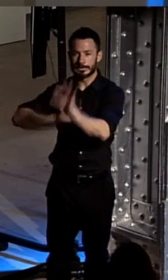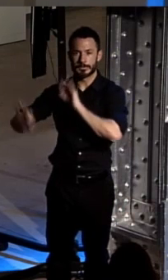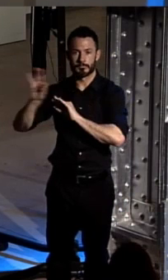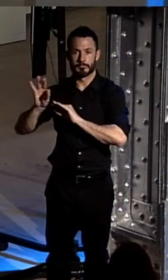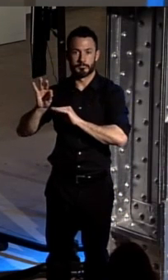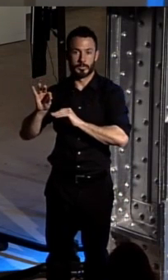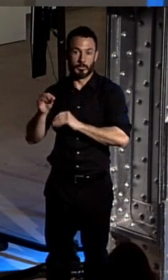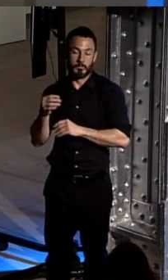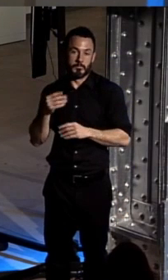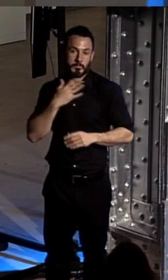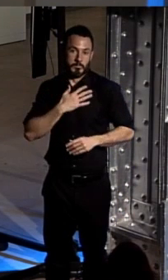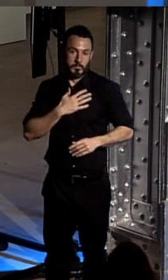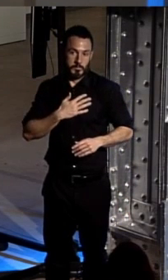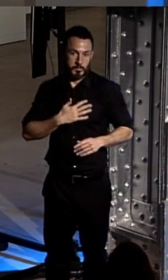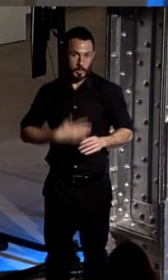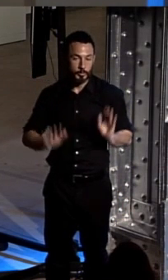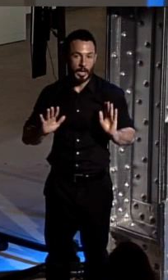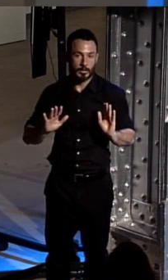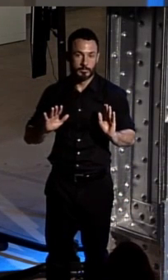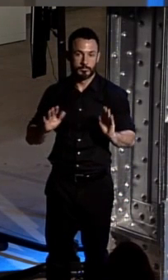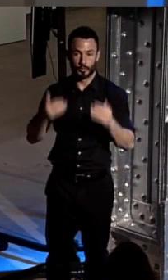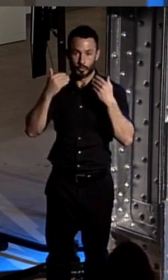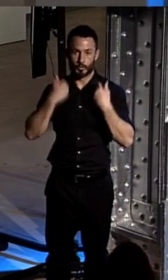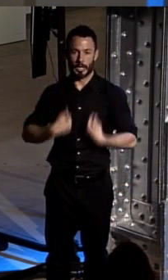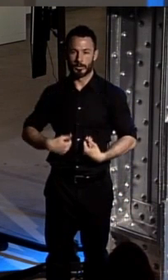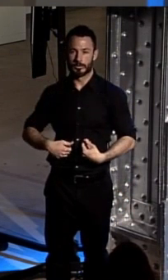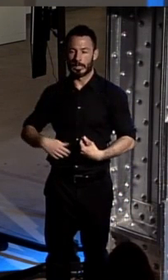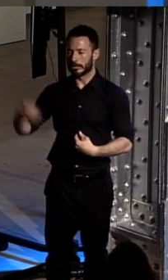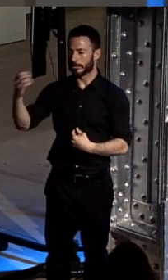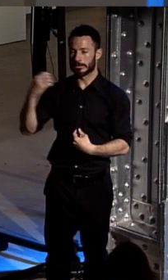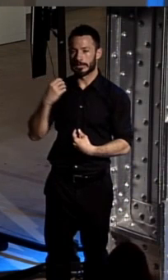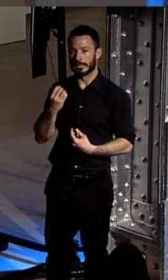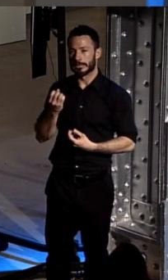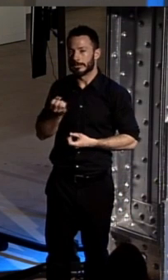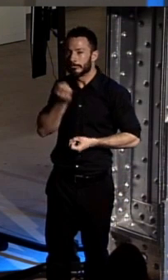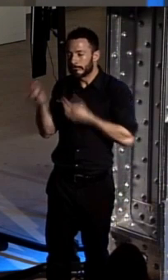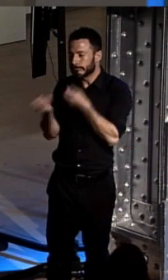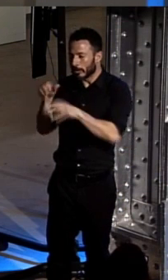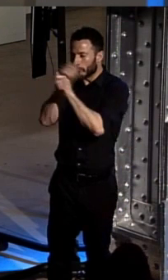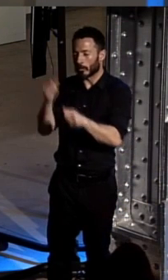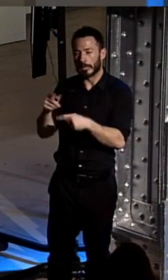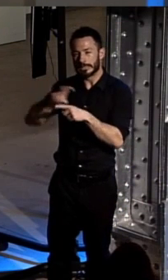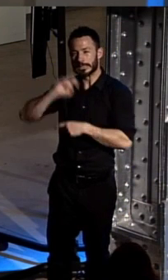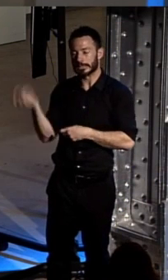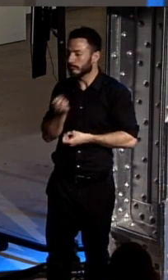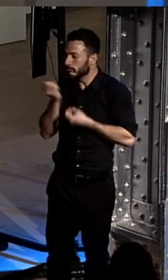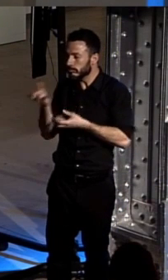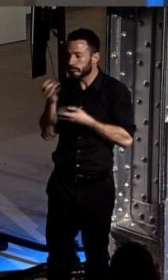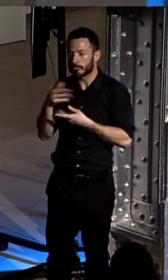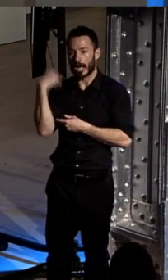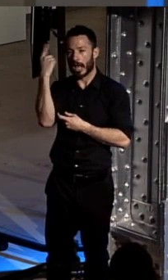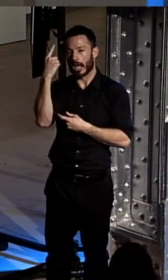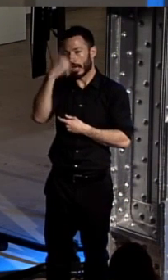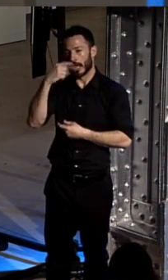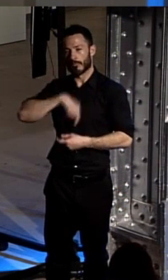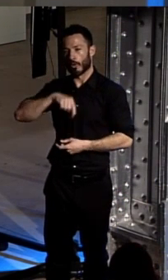seres humanos utilizamos un sinfín de señales para transmitir esas emociones. Probablemente el área más desarrollada